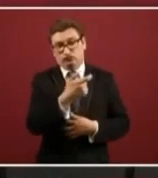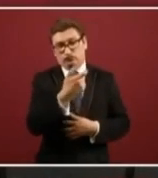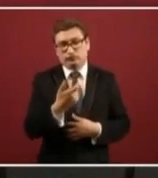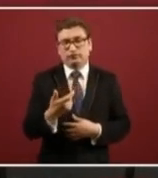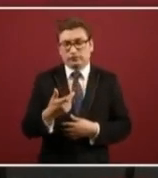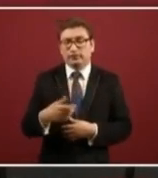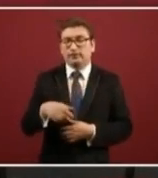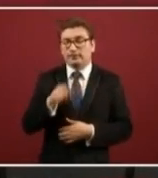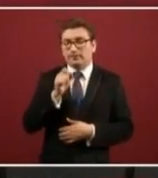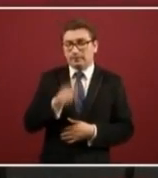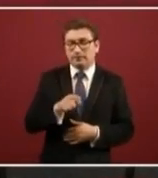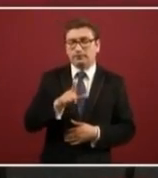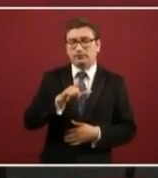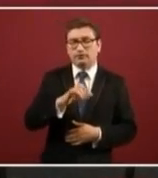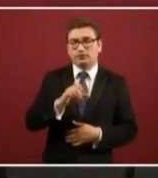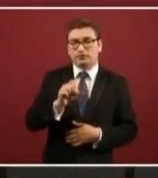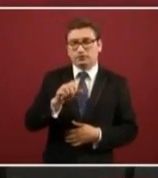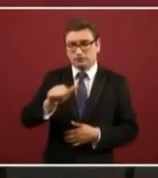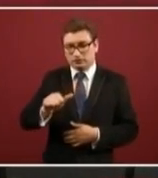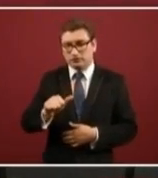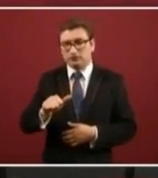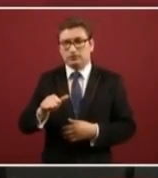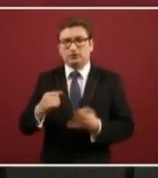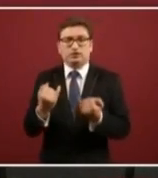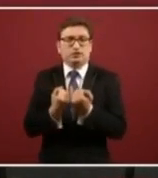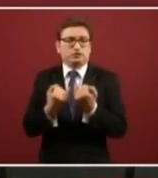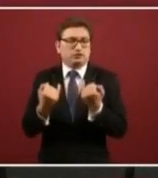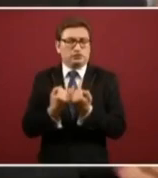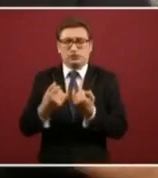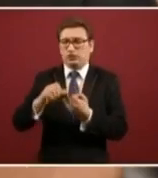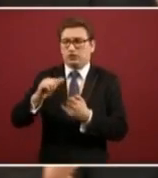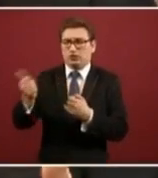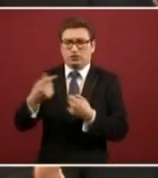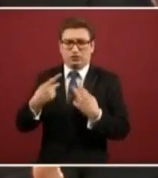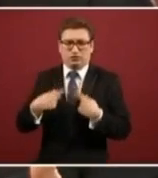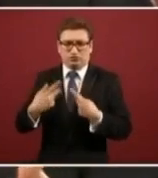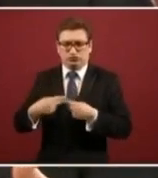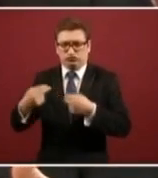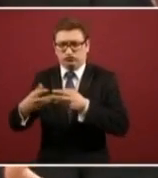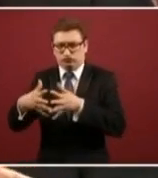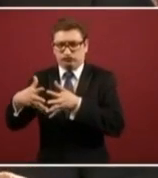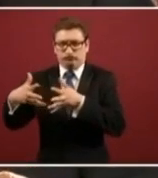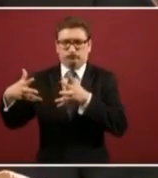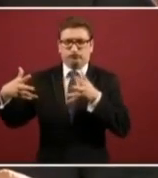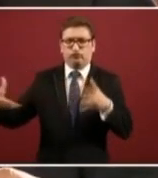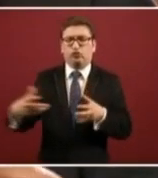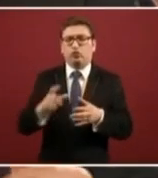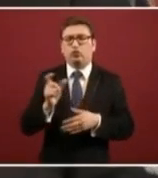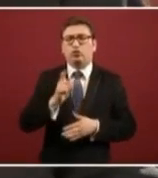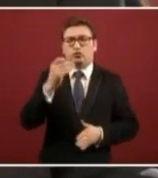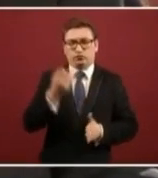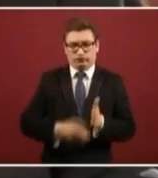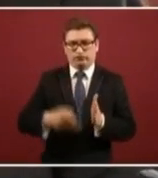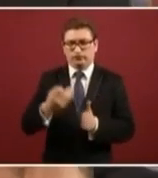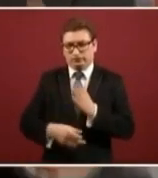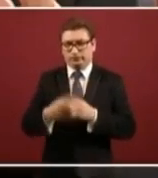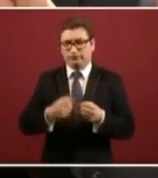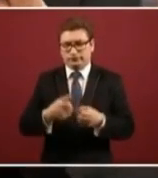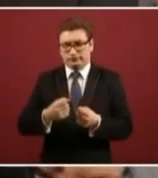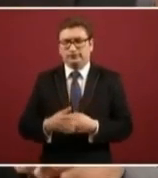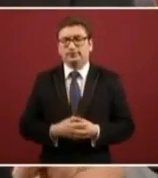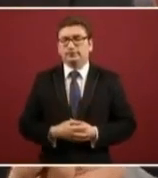Liconsa también compra a no pequeños y medianos para cubrir sus faltantes.